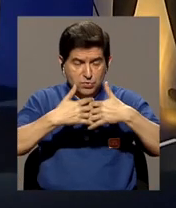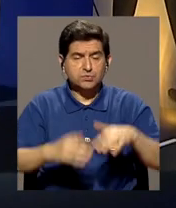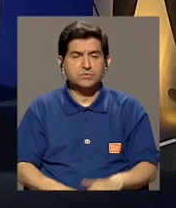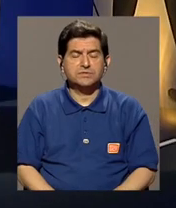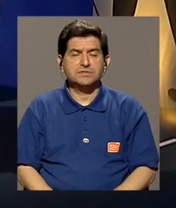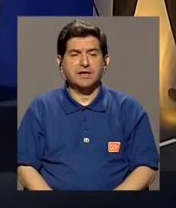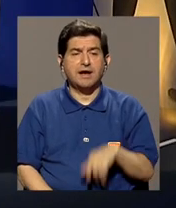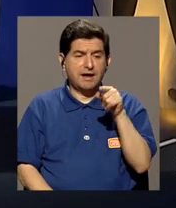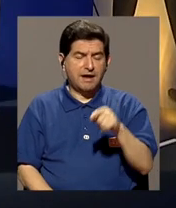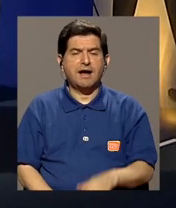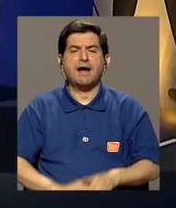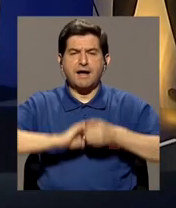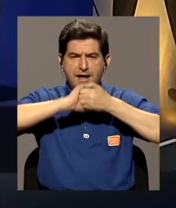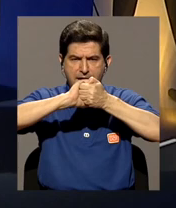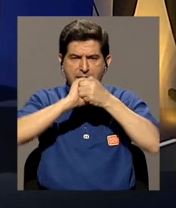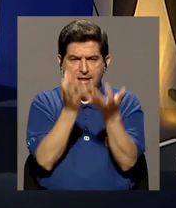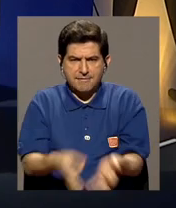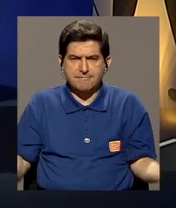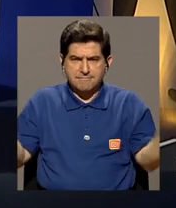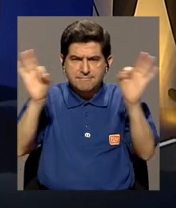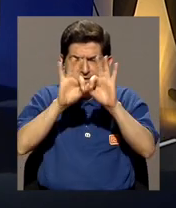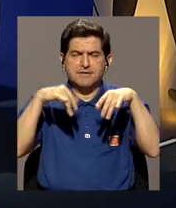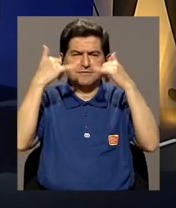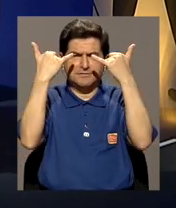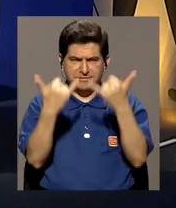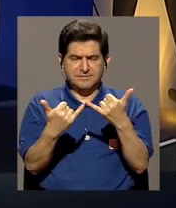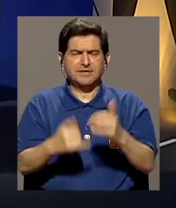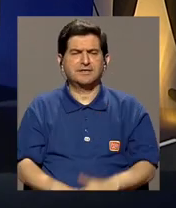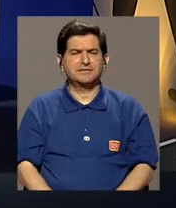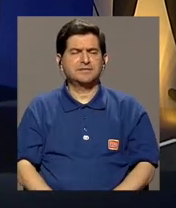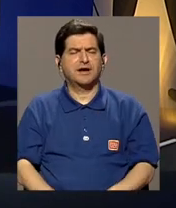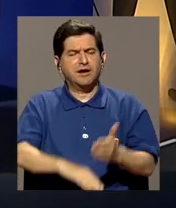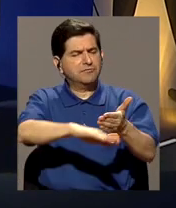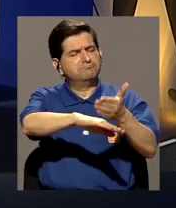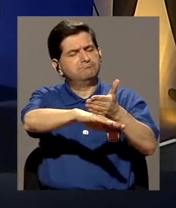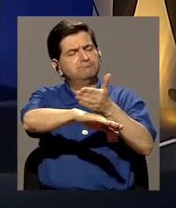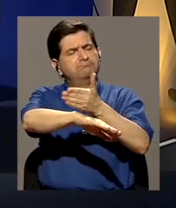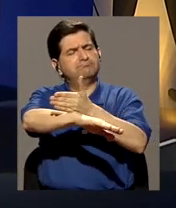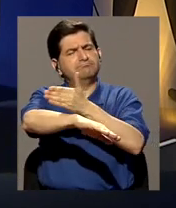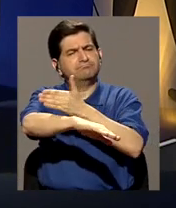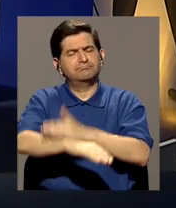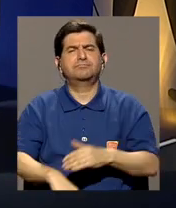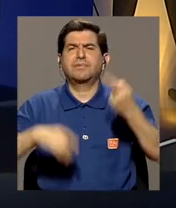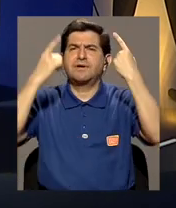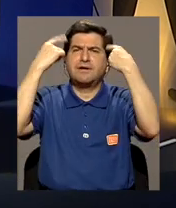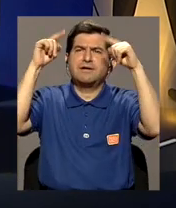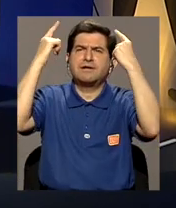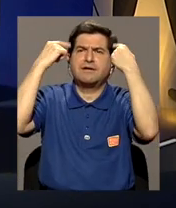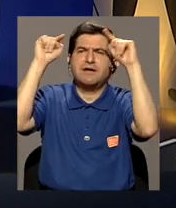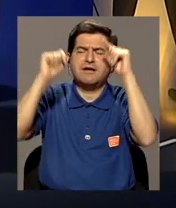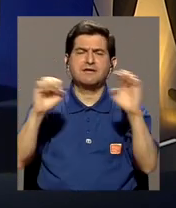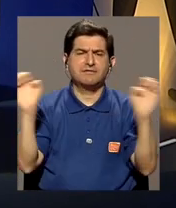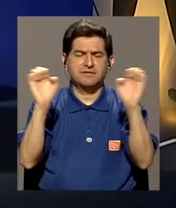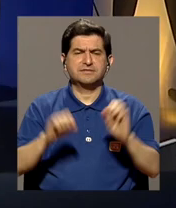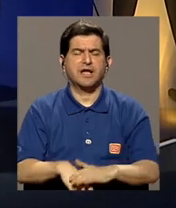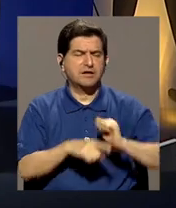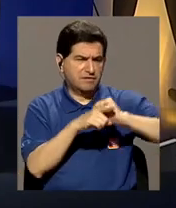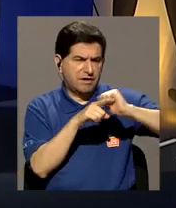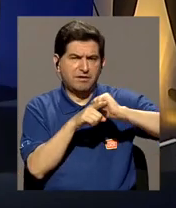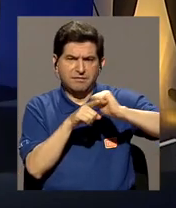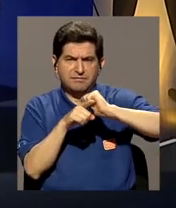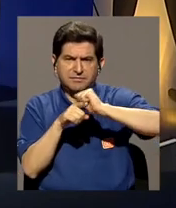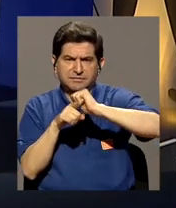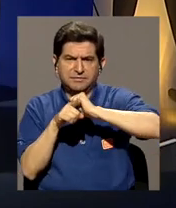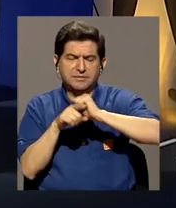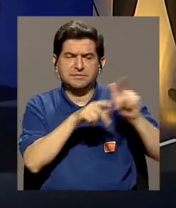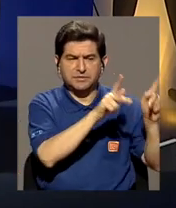nosotros va a ser un aliado importante porque ya digamos ha venido dando muchos pasos en esto en eficiencia energética y capacitación